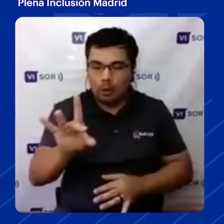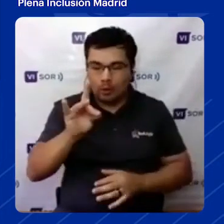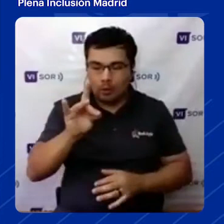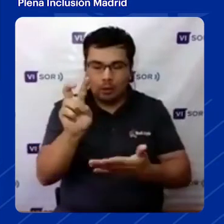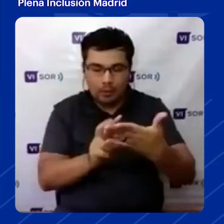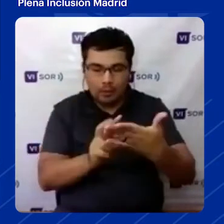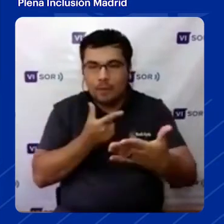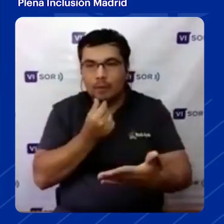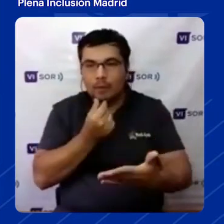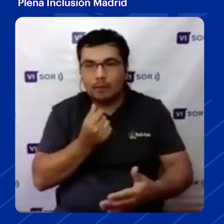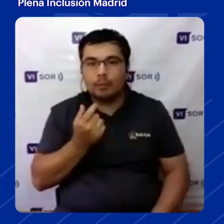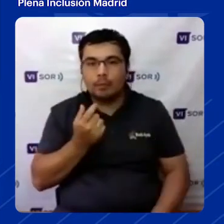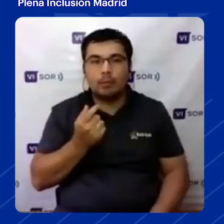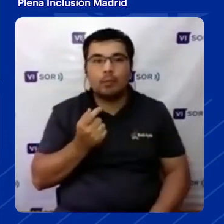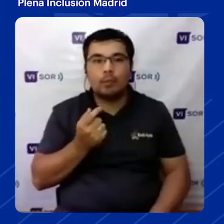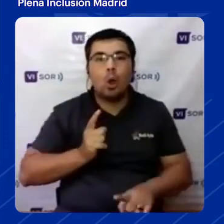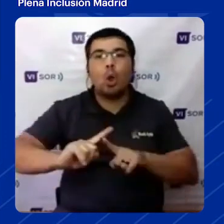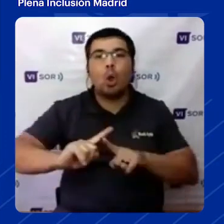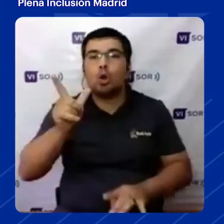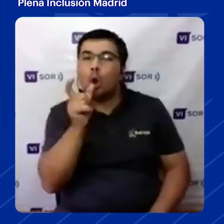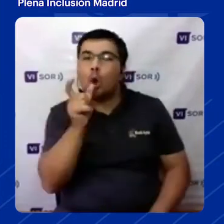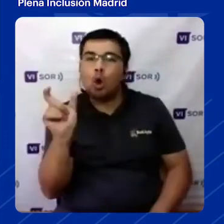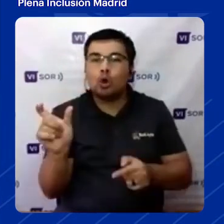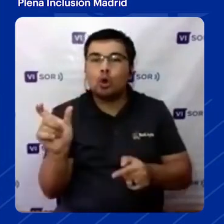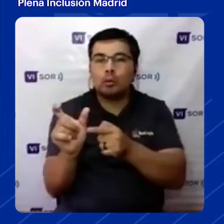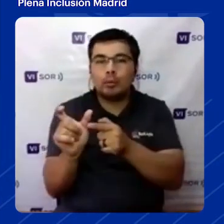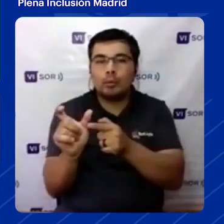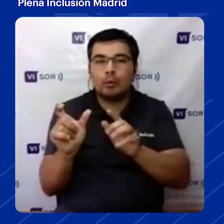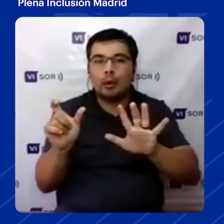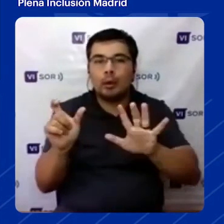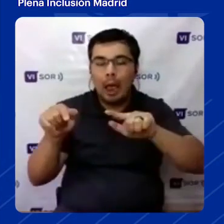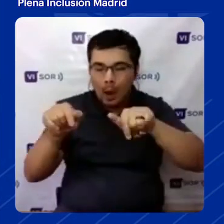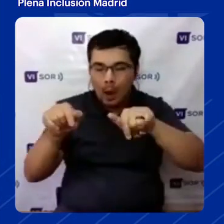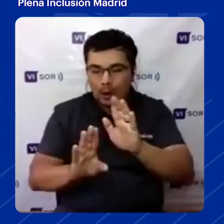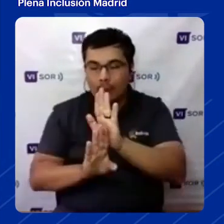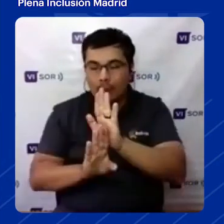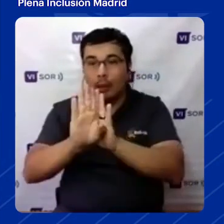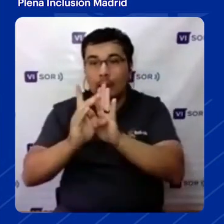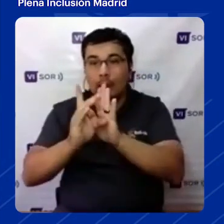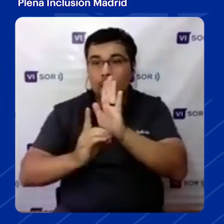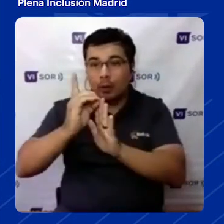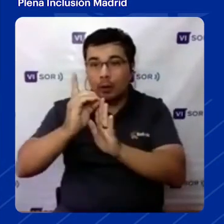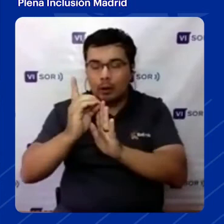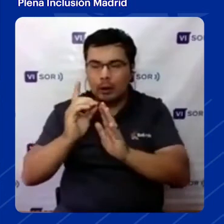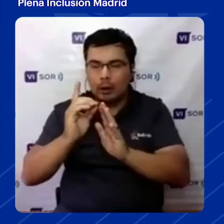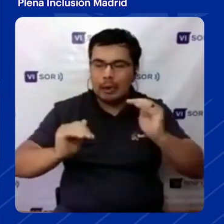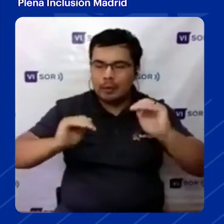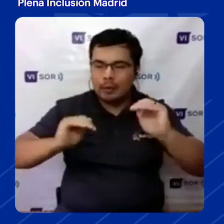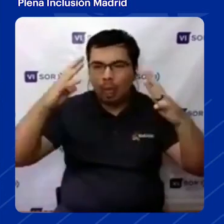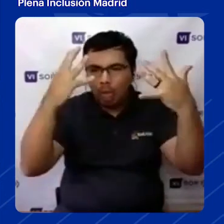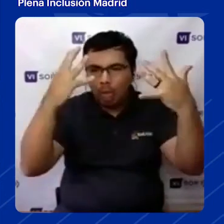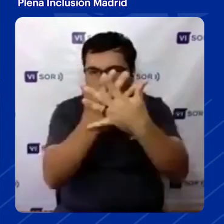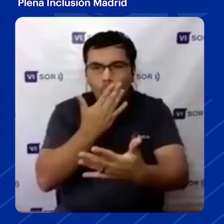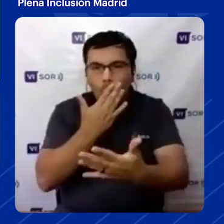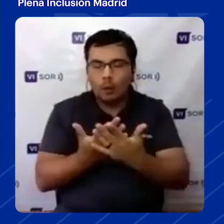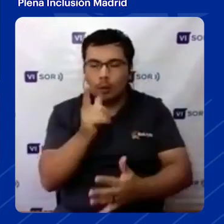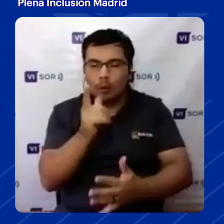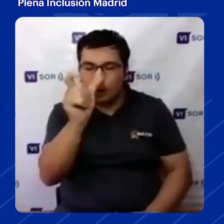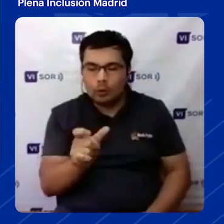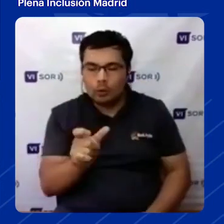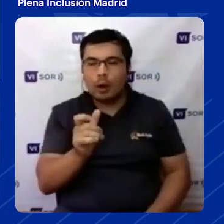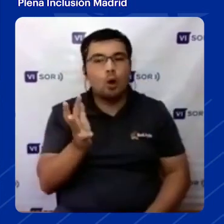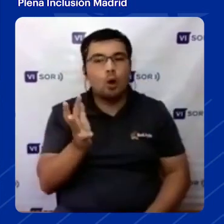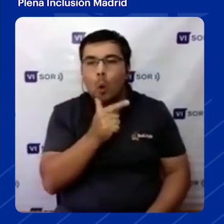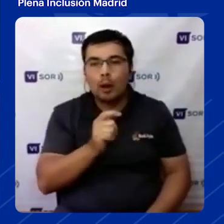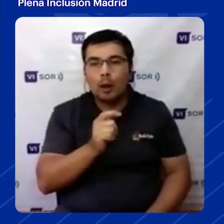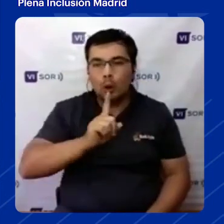concepto que está también desarrollándose y que puede generar confusión para quien no está acostumbrado a este tipo de cuestiones más técnicas.